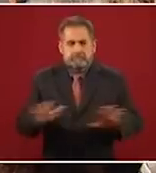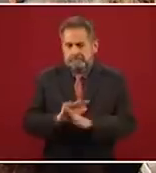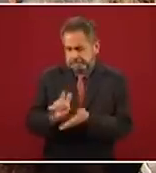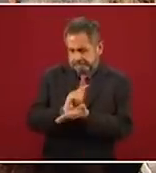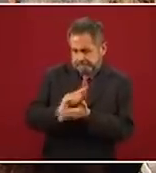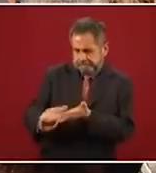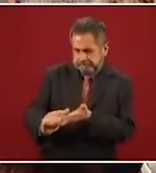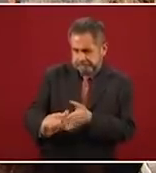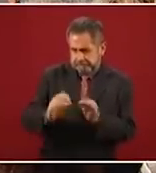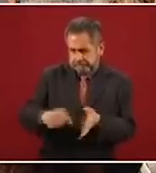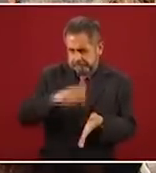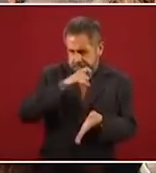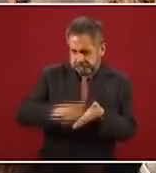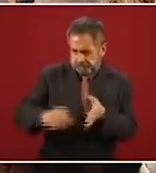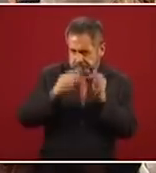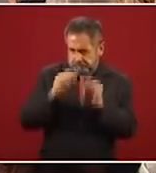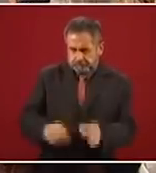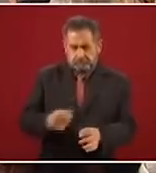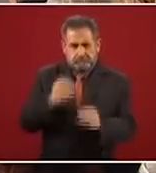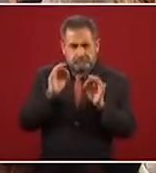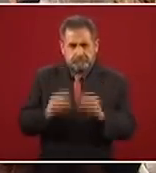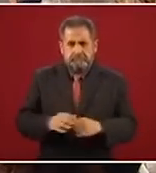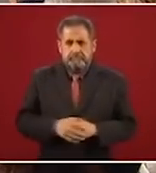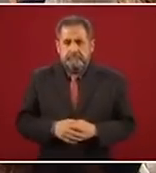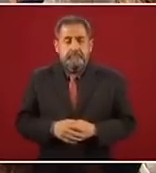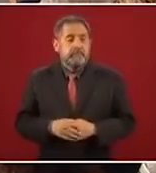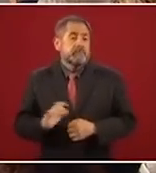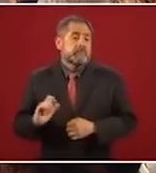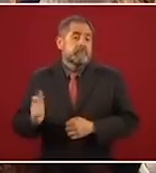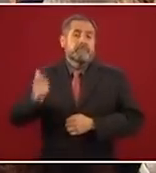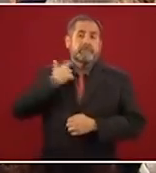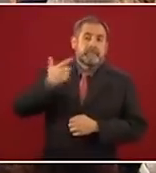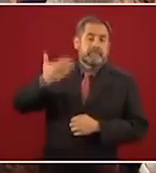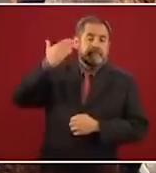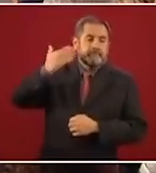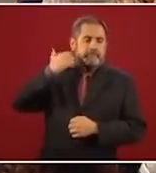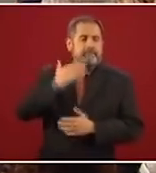la compra de los equipos. Si fuese con el sistema anterior,